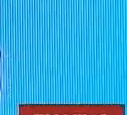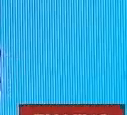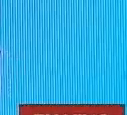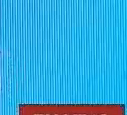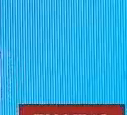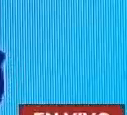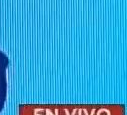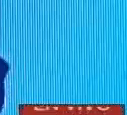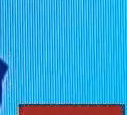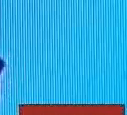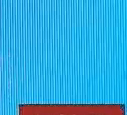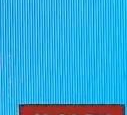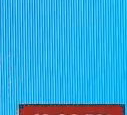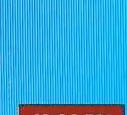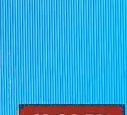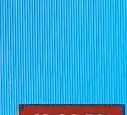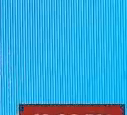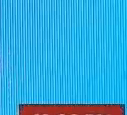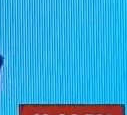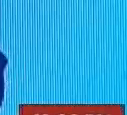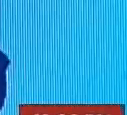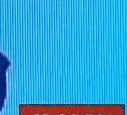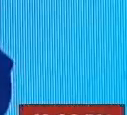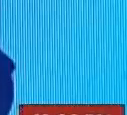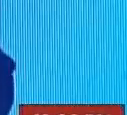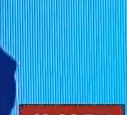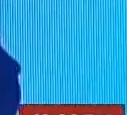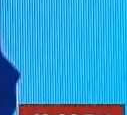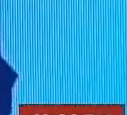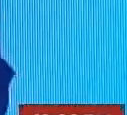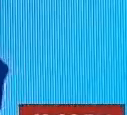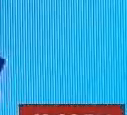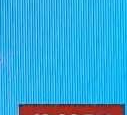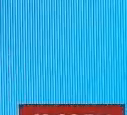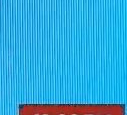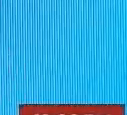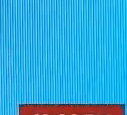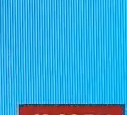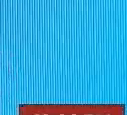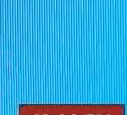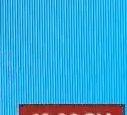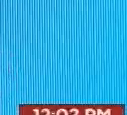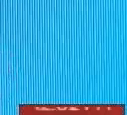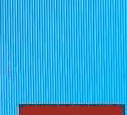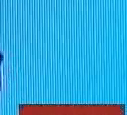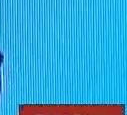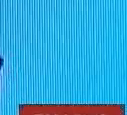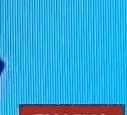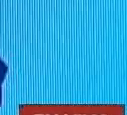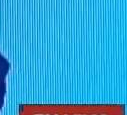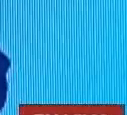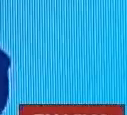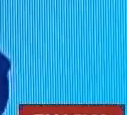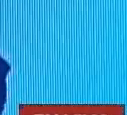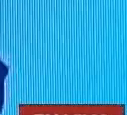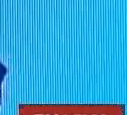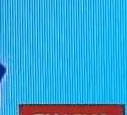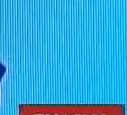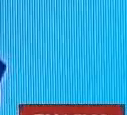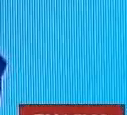antes de la Revolución bolivariana éramos habitantes en un territorio pero no teníamos sino en